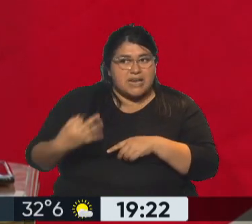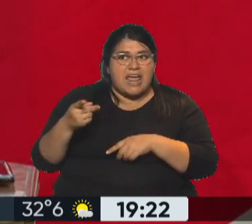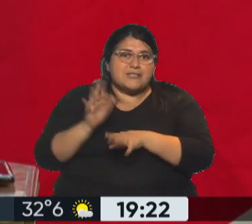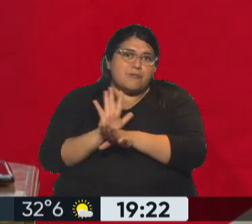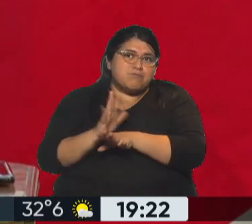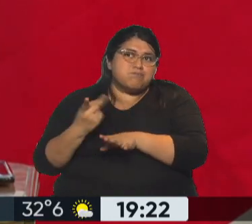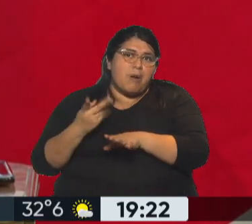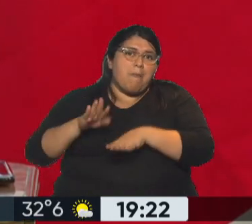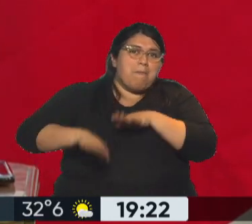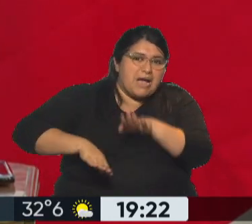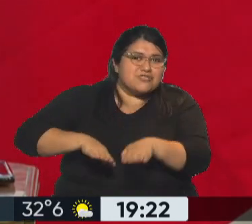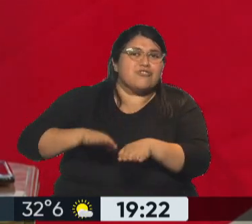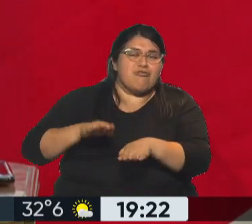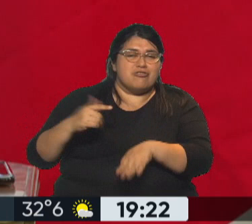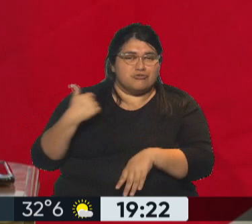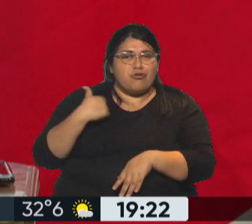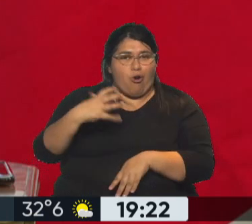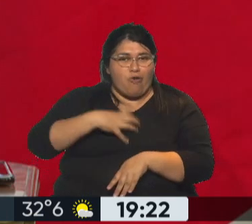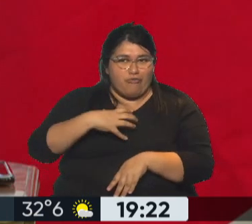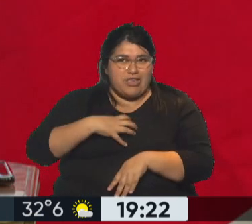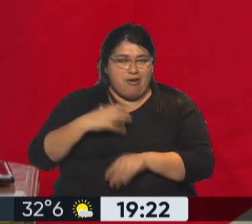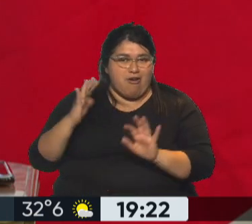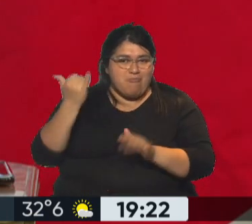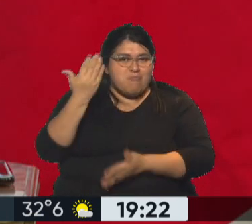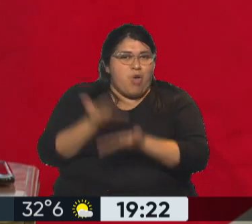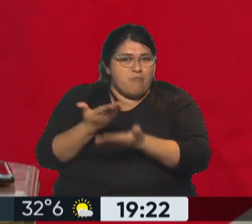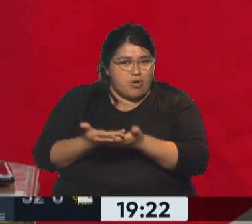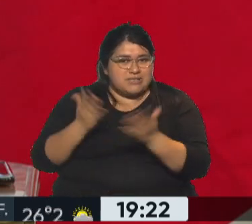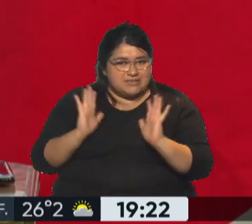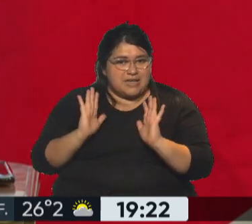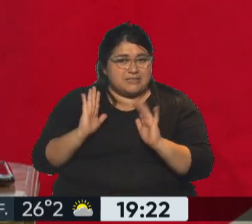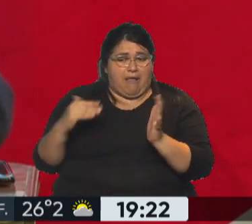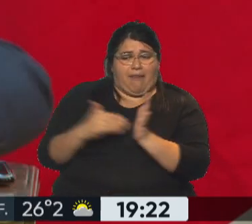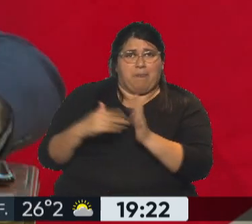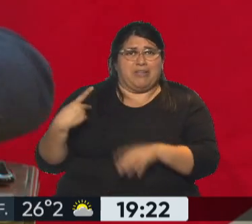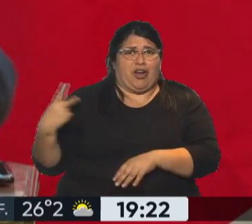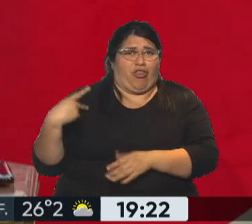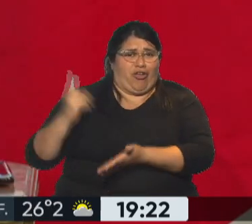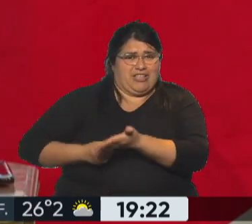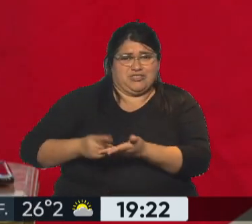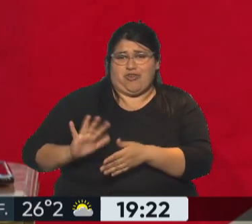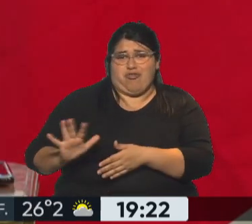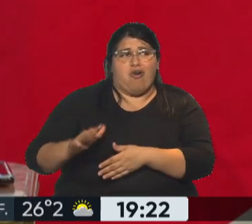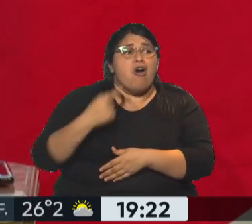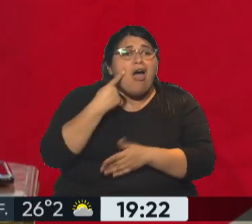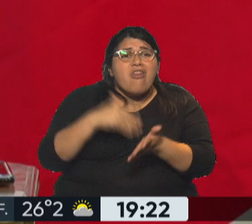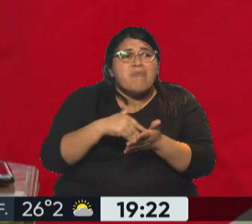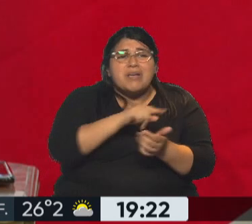sentido, confío que podamos dar en el G20. Pero ya no depende de nosotros dos, depende también de la voluntad de